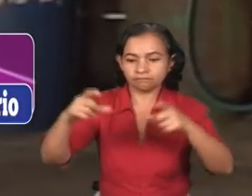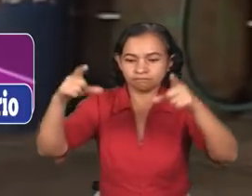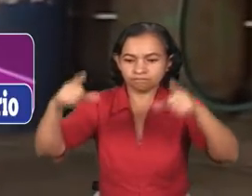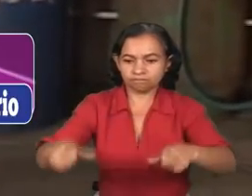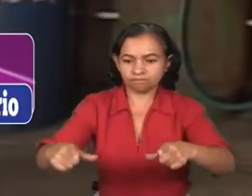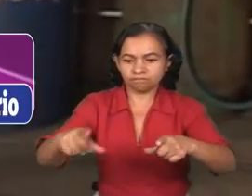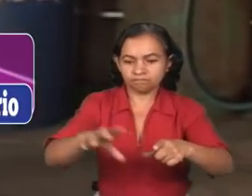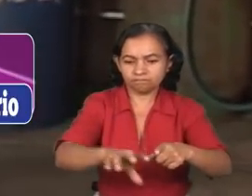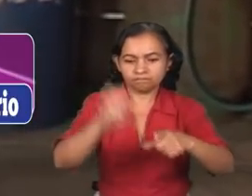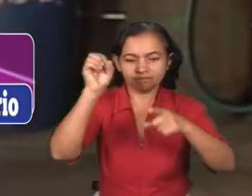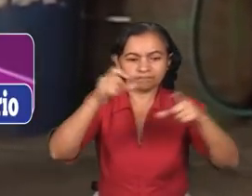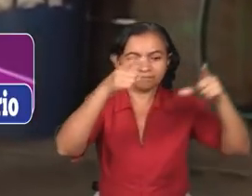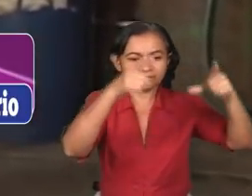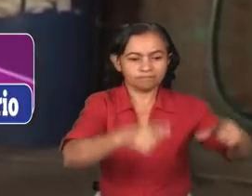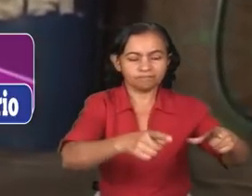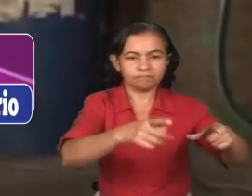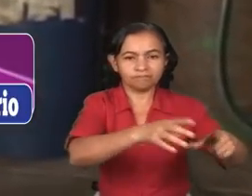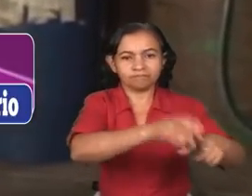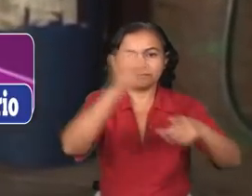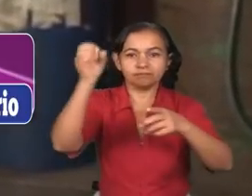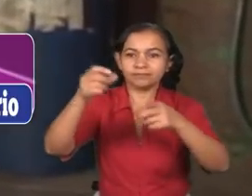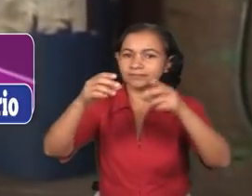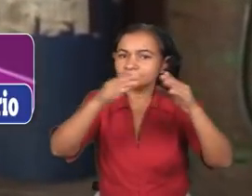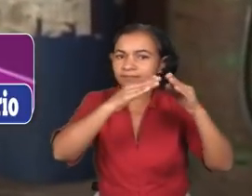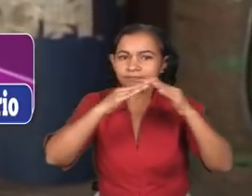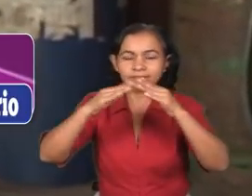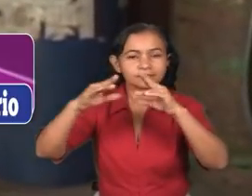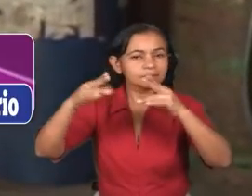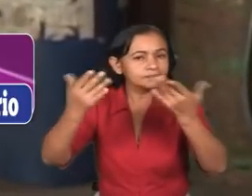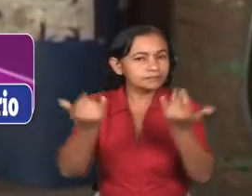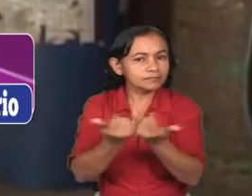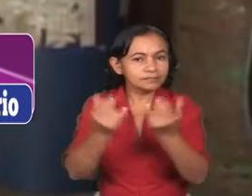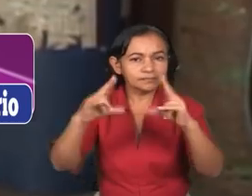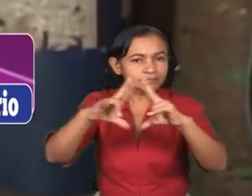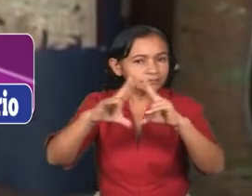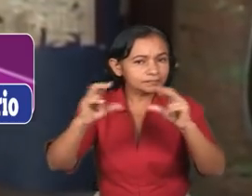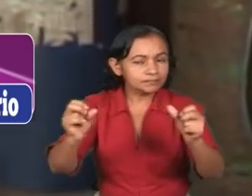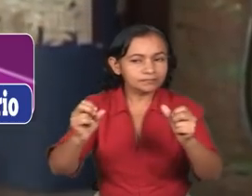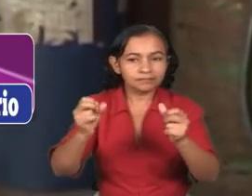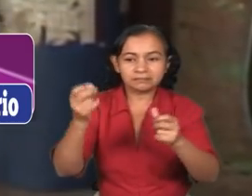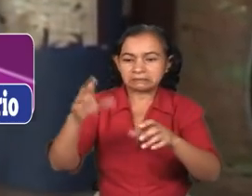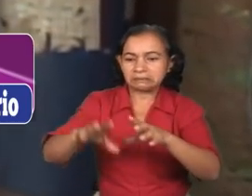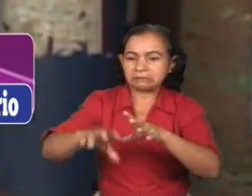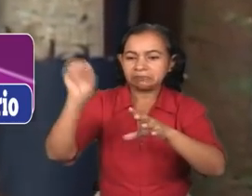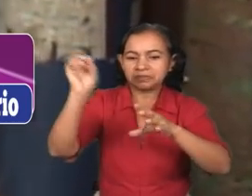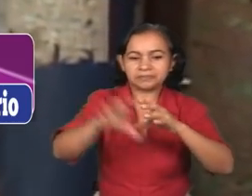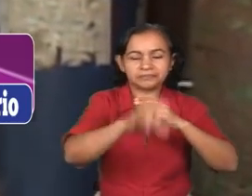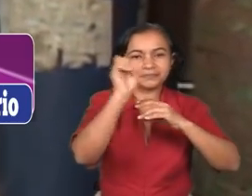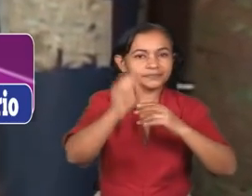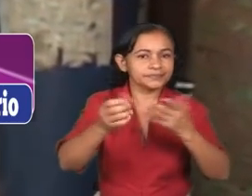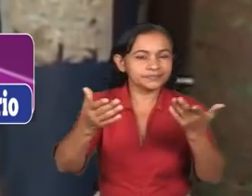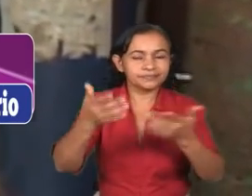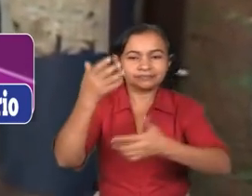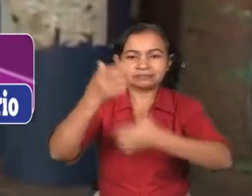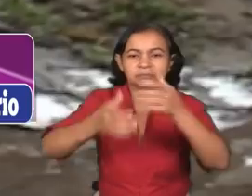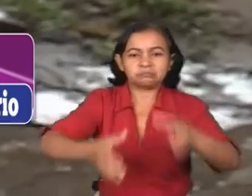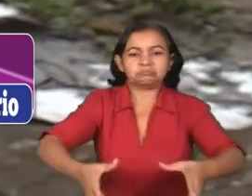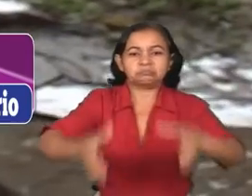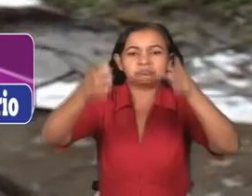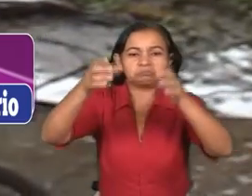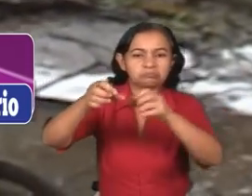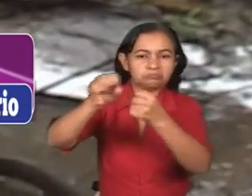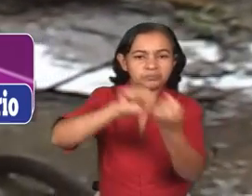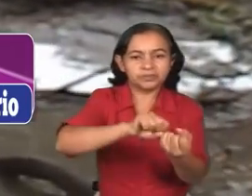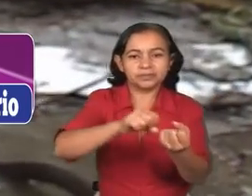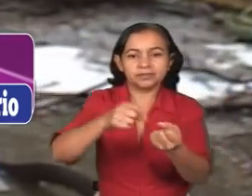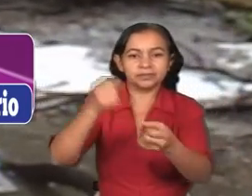en todo el alcantarillado del país y de Managua, pues que fue uno de los lugares más vandalizados, sí, los pozos destruidos. Más que las tapas, nosotros